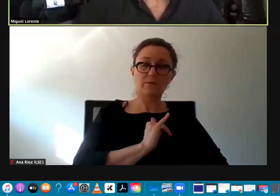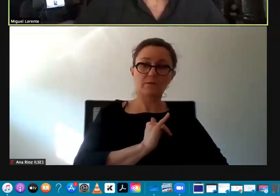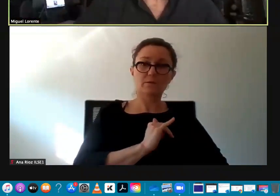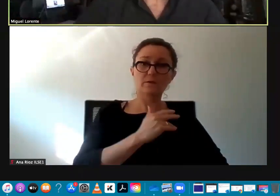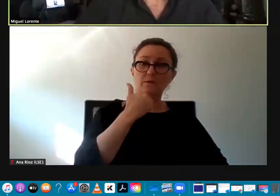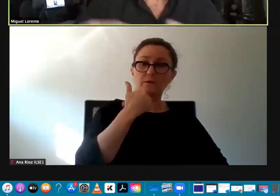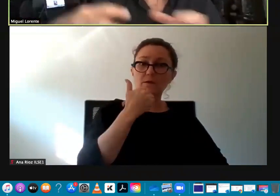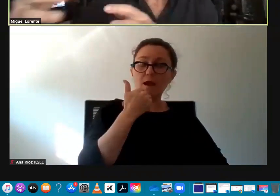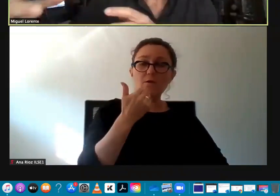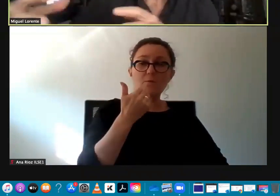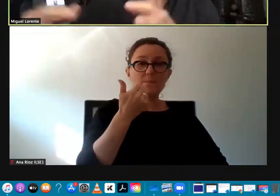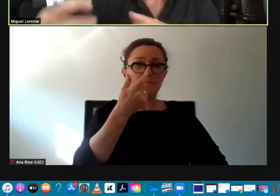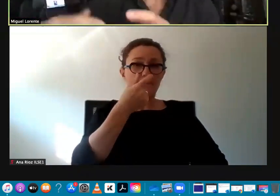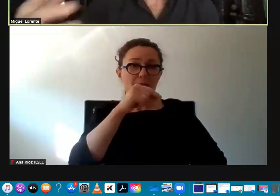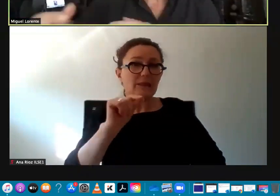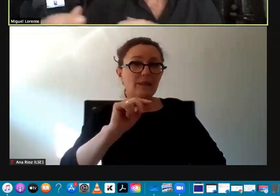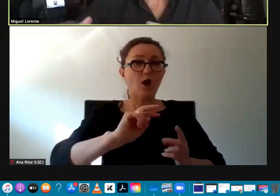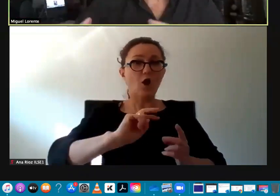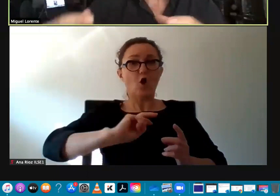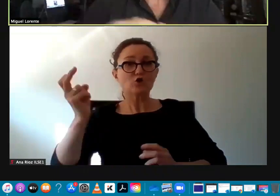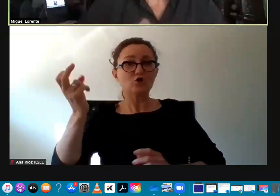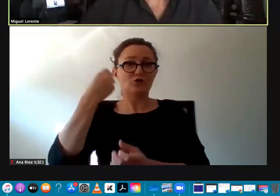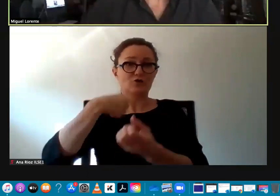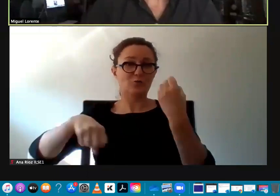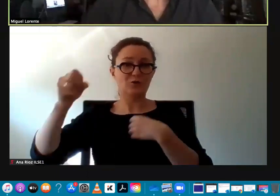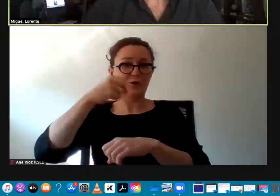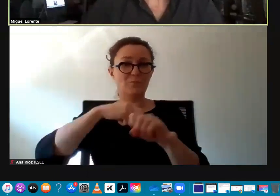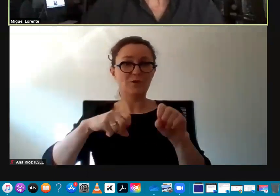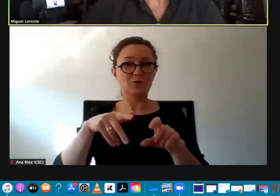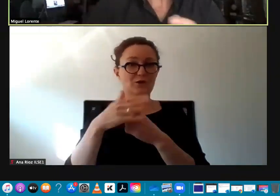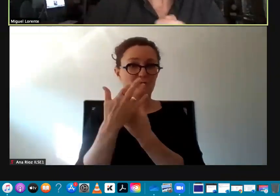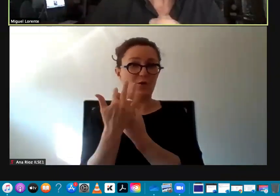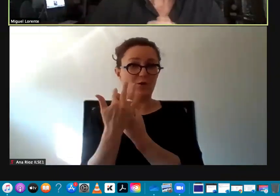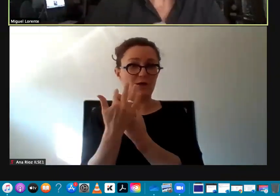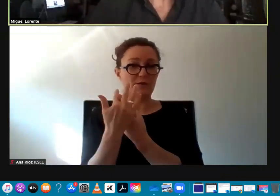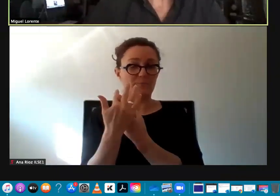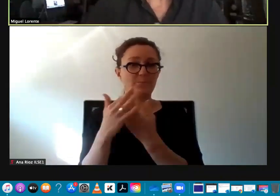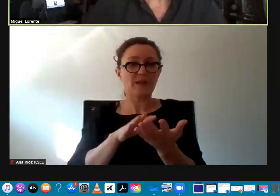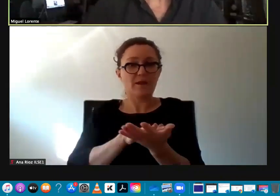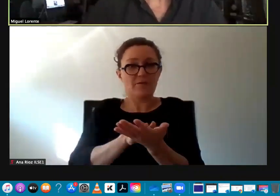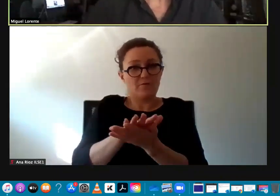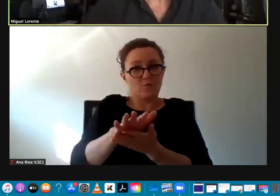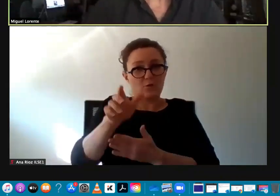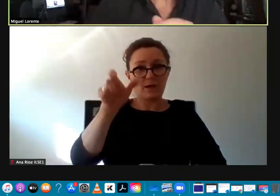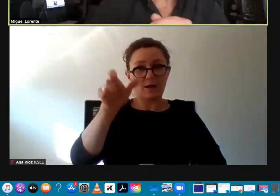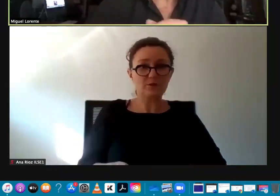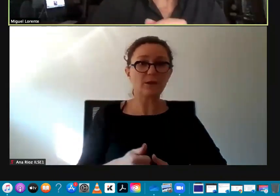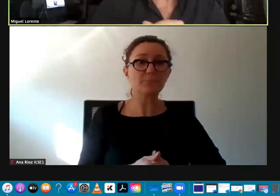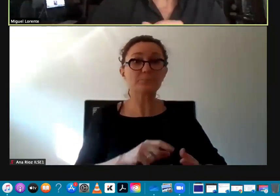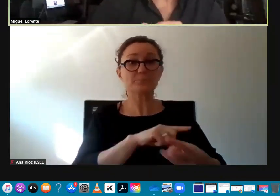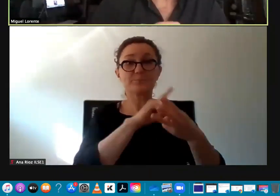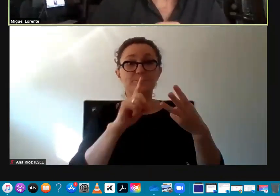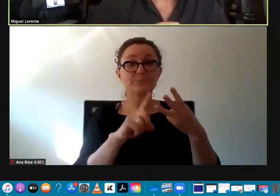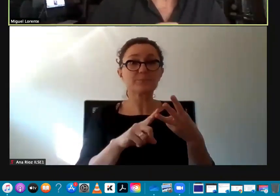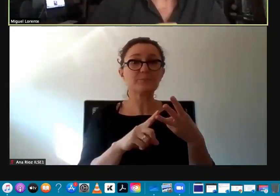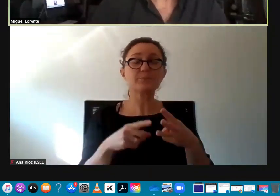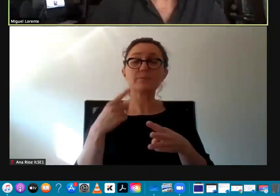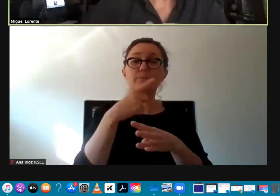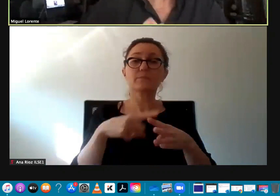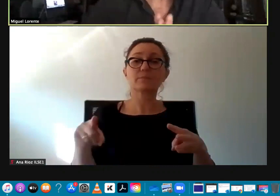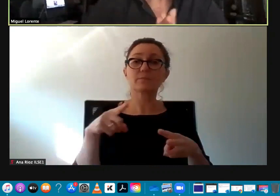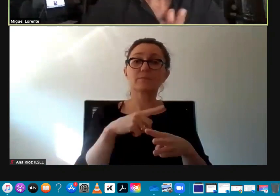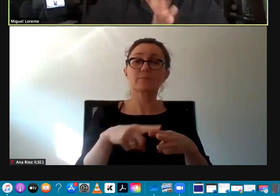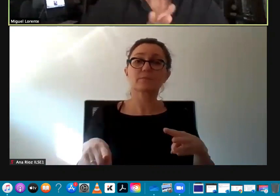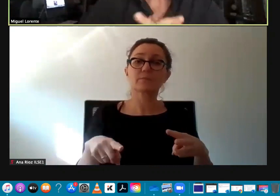matizando cualquier otro elemento o circunstancia que afecte a esa persona. Y en tercer lugar, el elemento que utiliza con